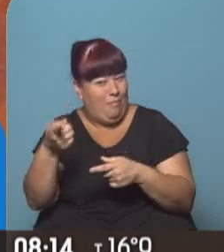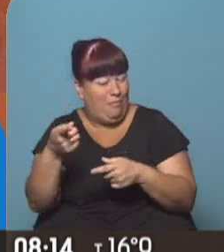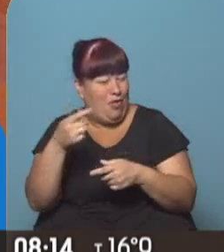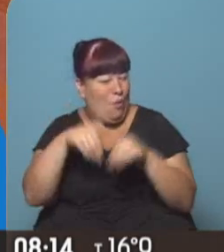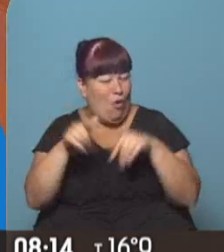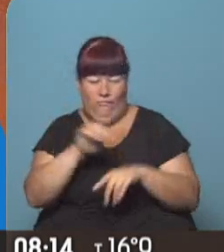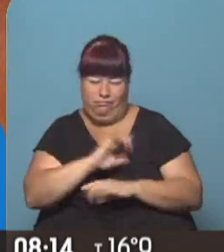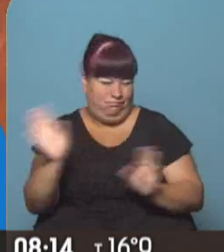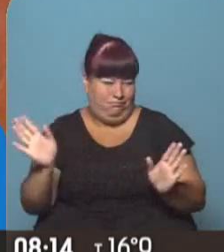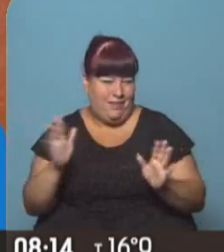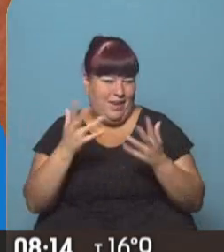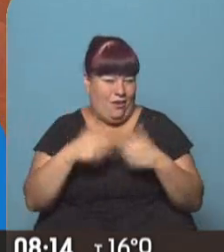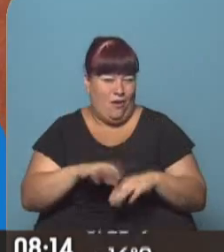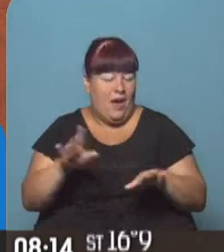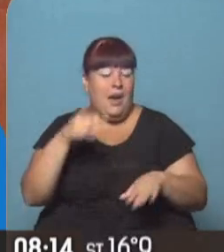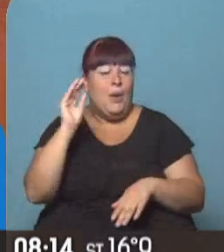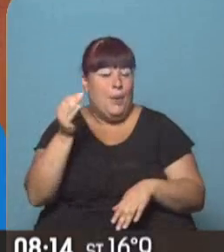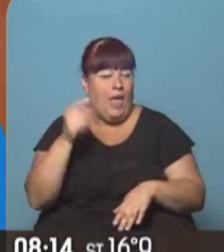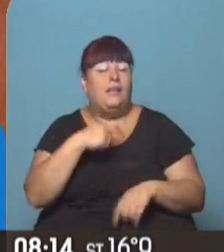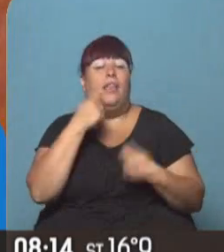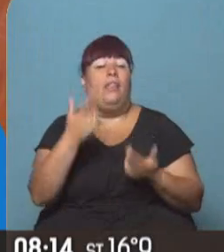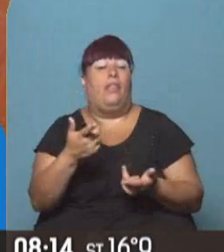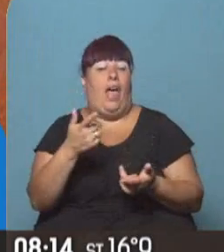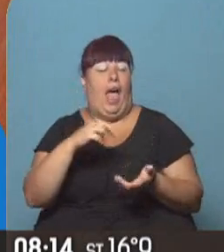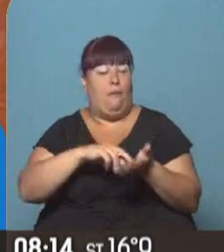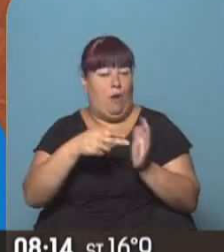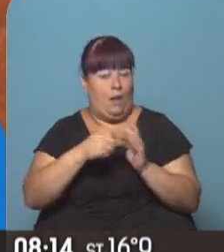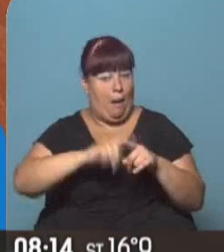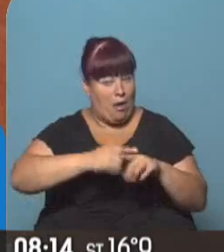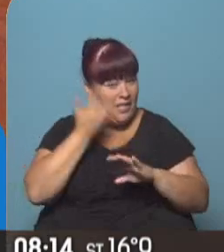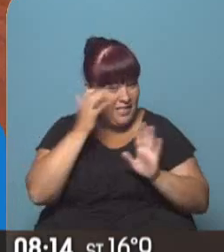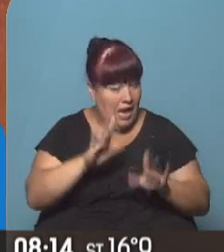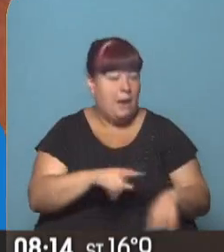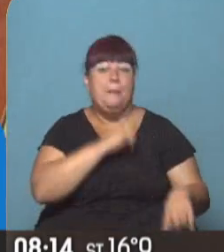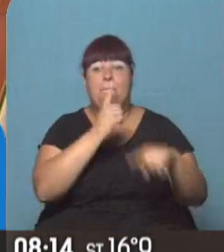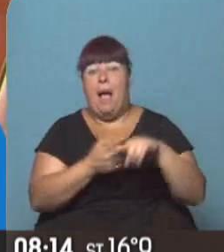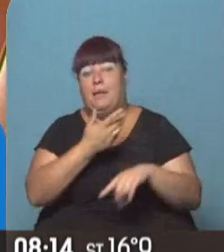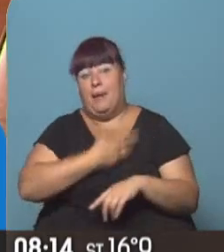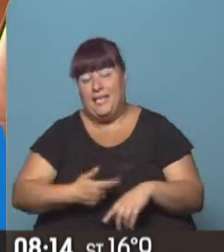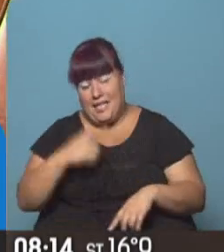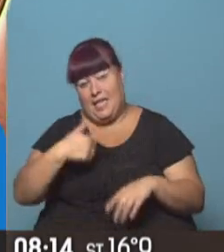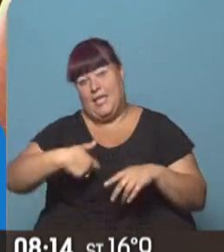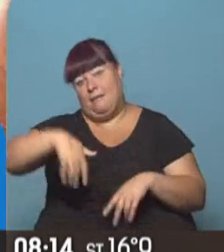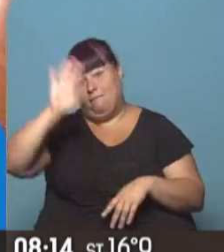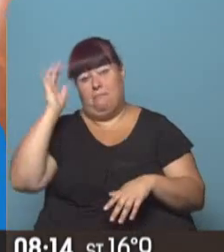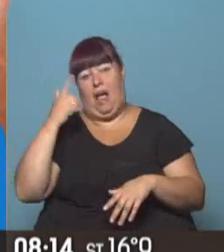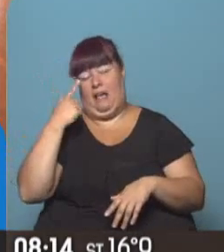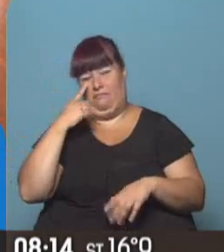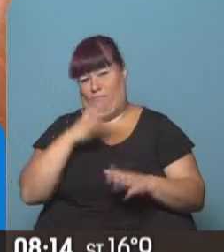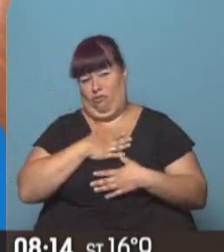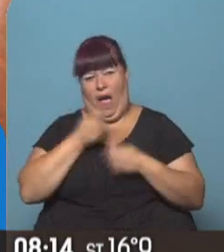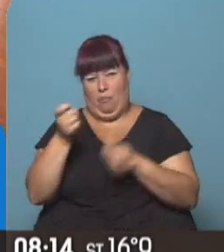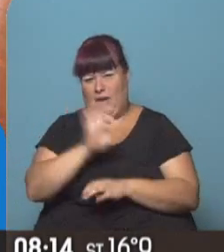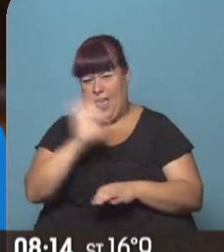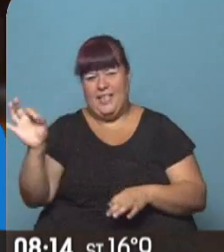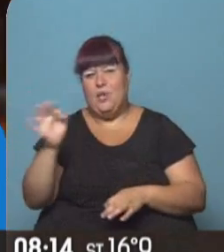de votos, con lo cual Brasil le estaría sumando a la crisis política que ya tiene, con el presidente hoy más impopular de su historia, apoyado solo